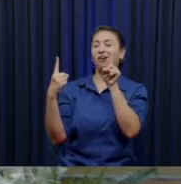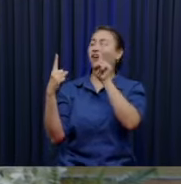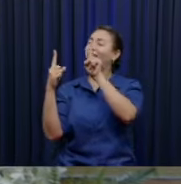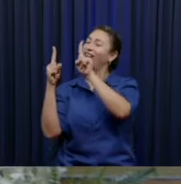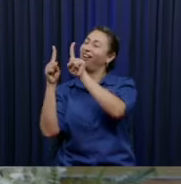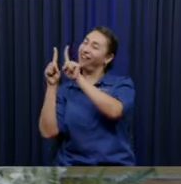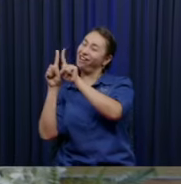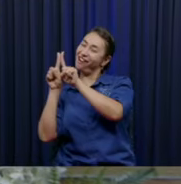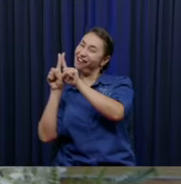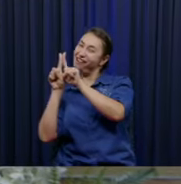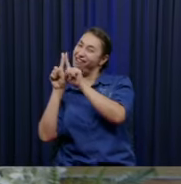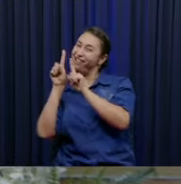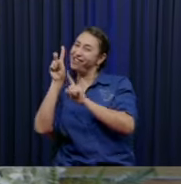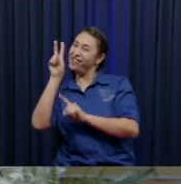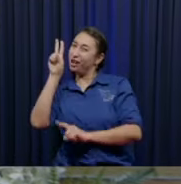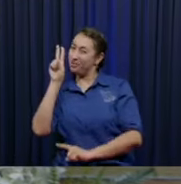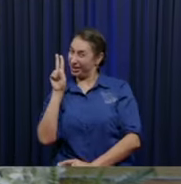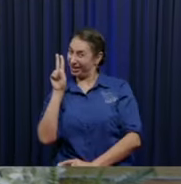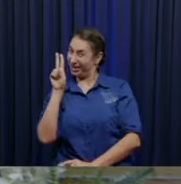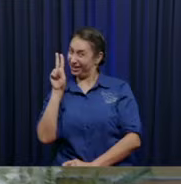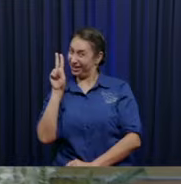Nuestras versiones, la mayoría,